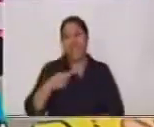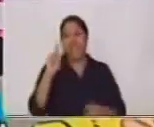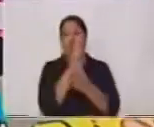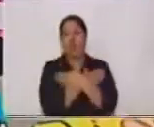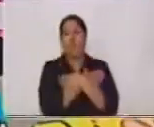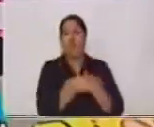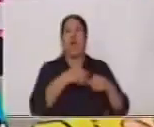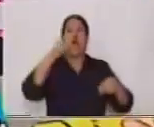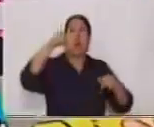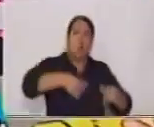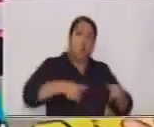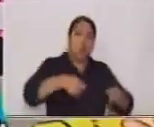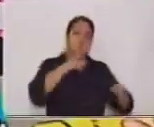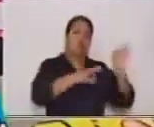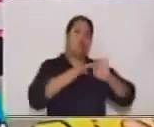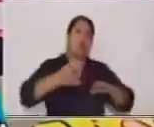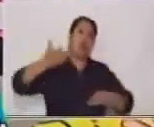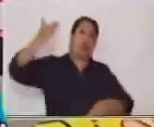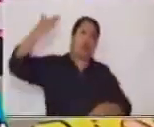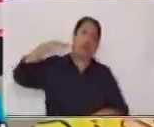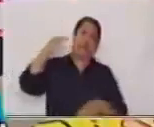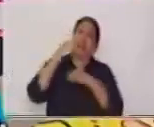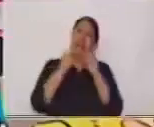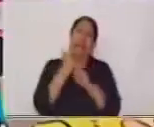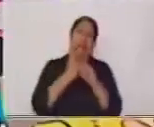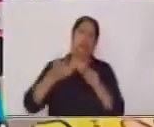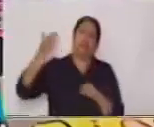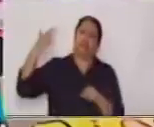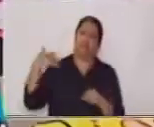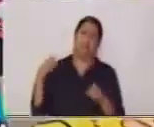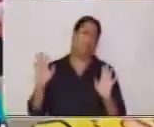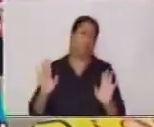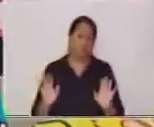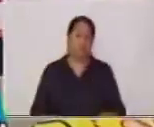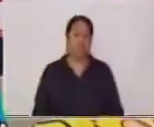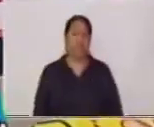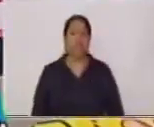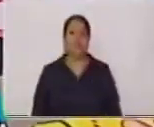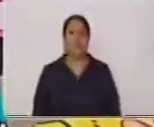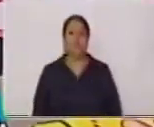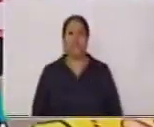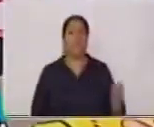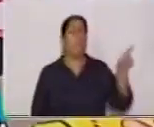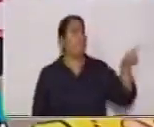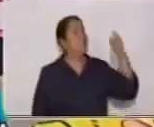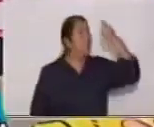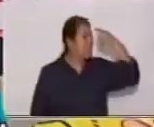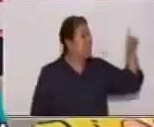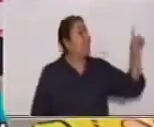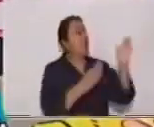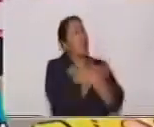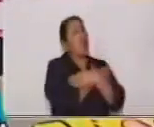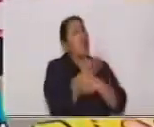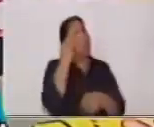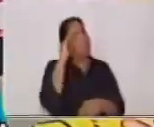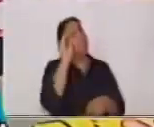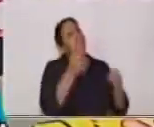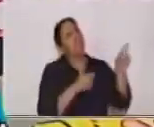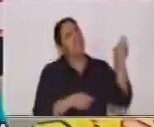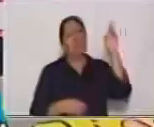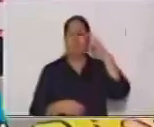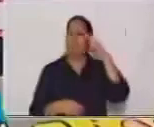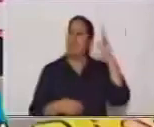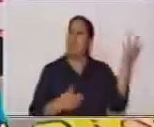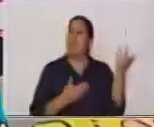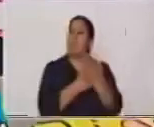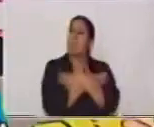ahorita o de cumpleaños pasados. Recuérdate que son hechos que han sucedido en el pasado. ¿Qué ocurrió ese día y por qué se recuerda de ese cumpleaños en